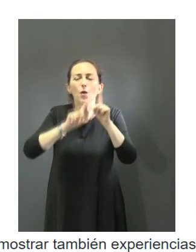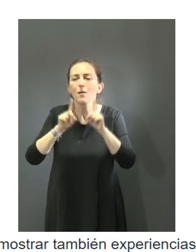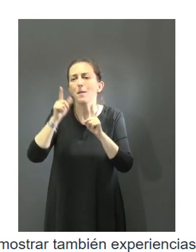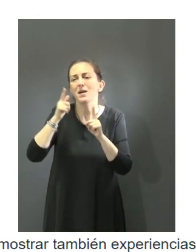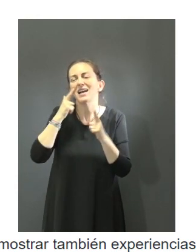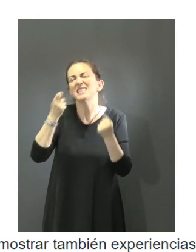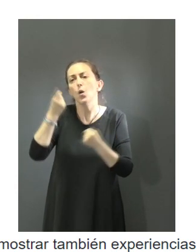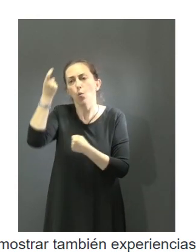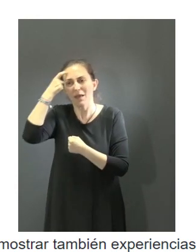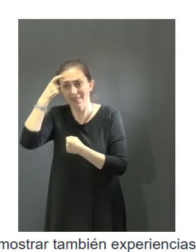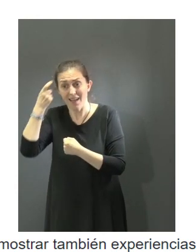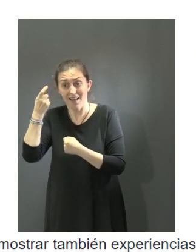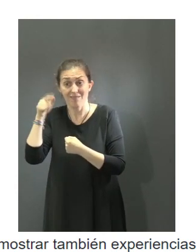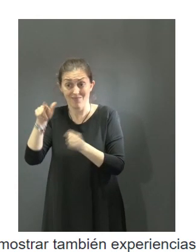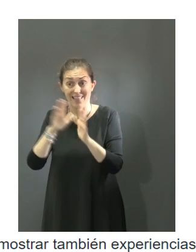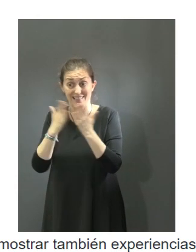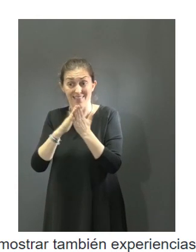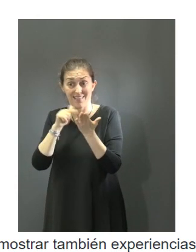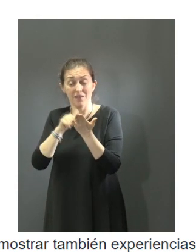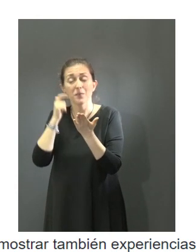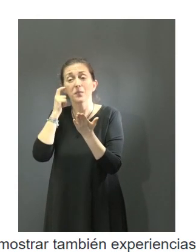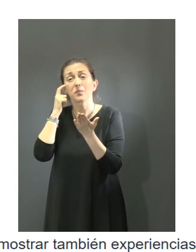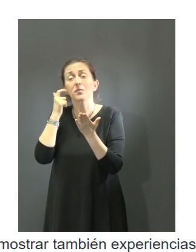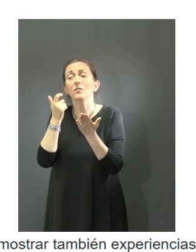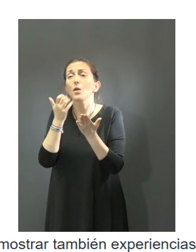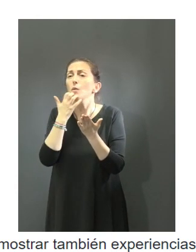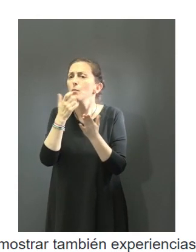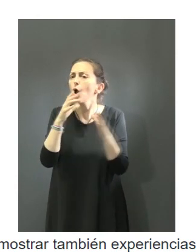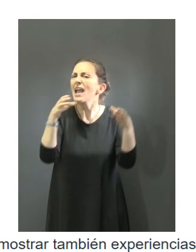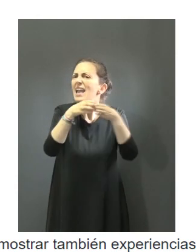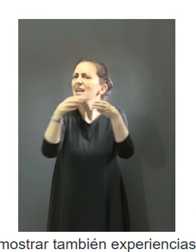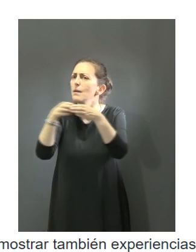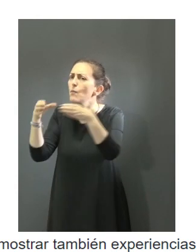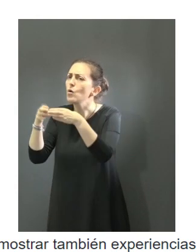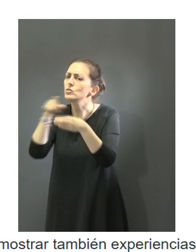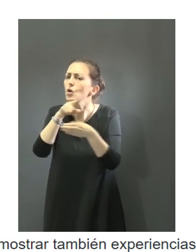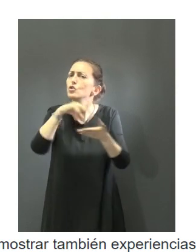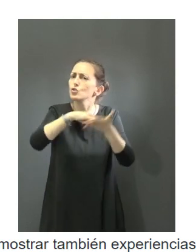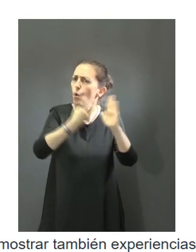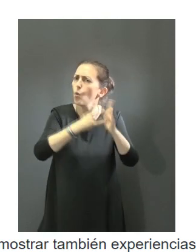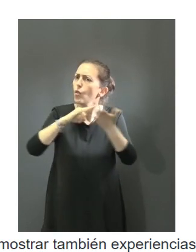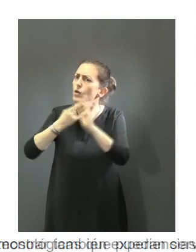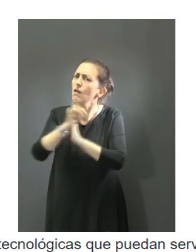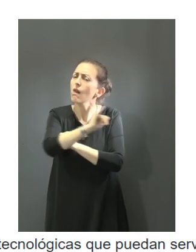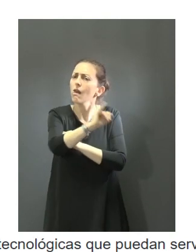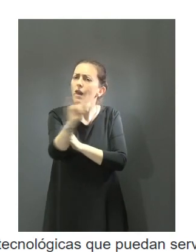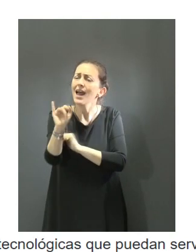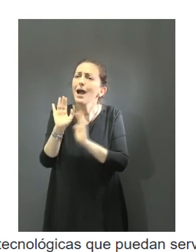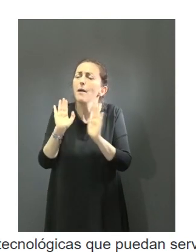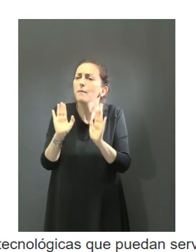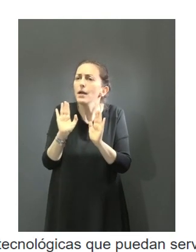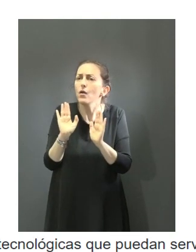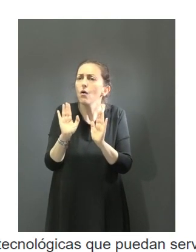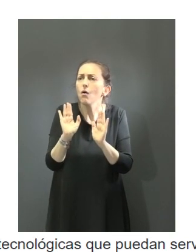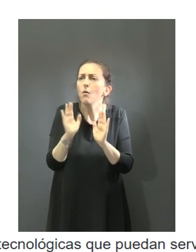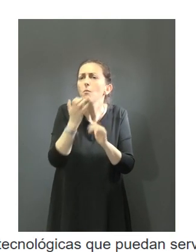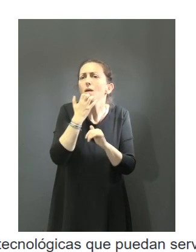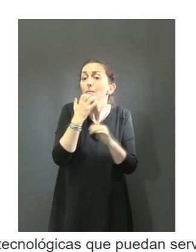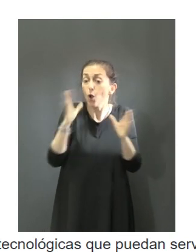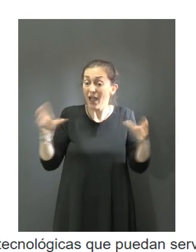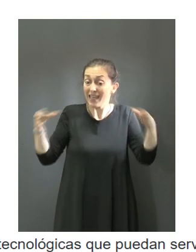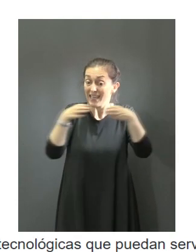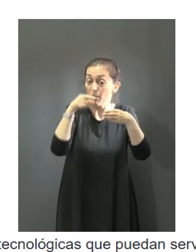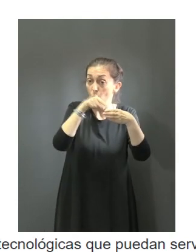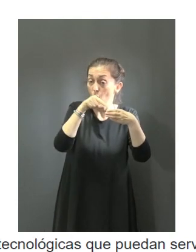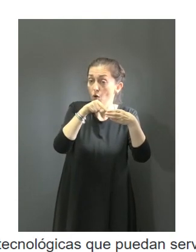salud mental, veíamos que muchos equipos desarrollan soluciones, pero sin que, por ejemplo, dentro de